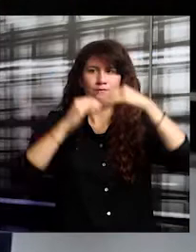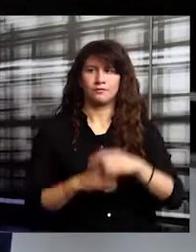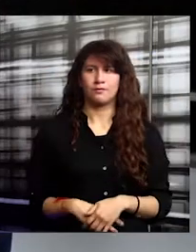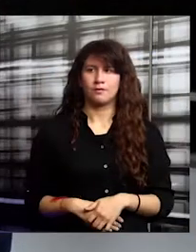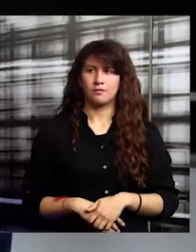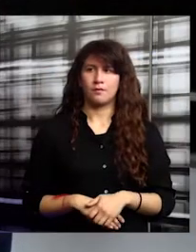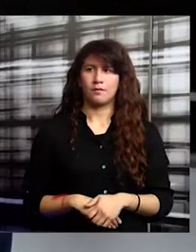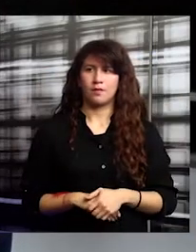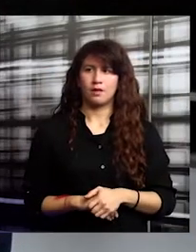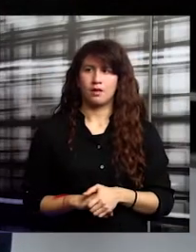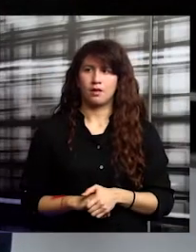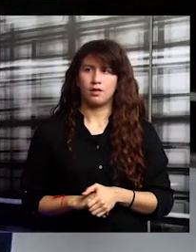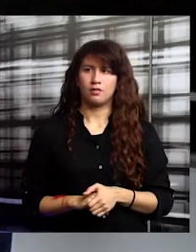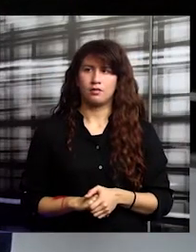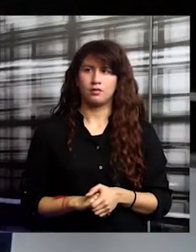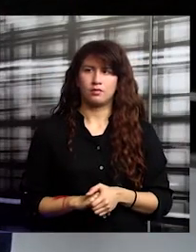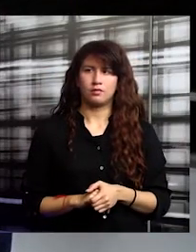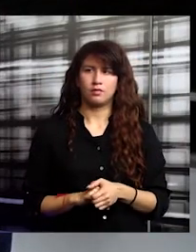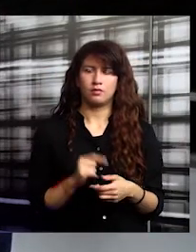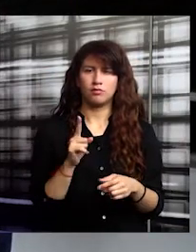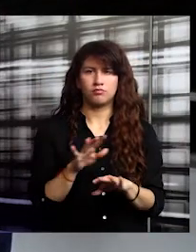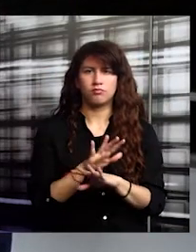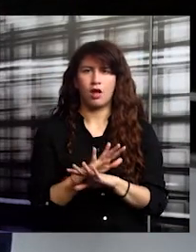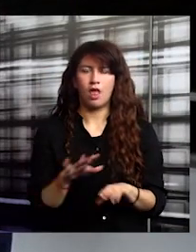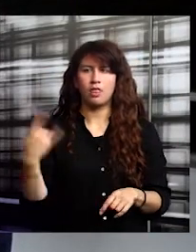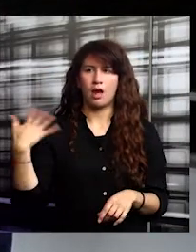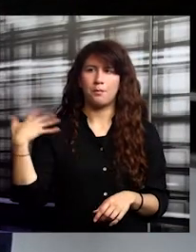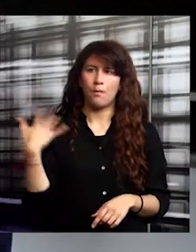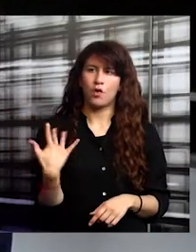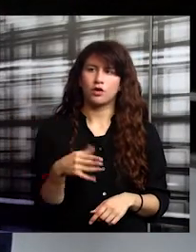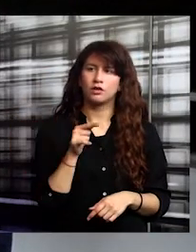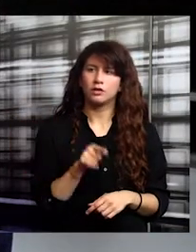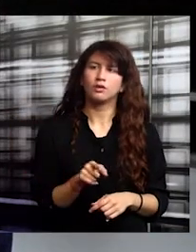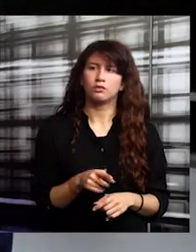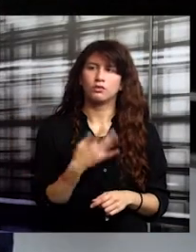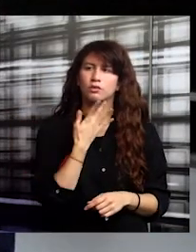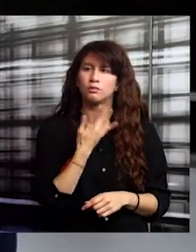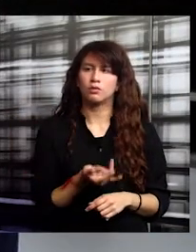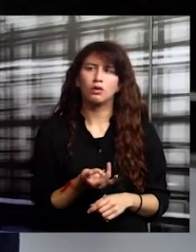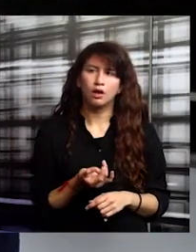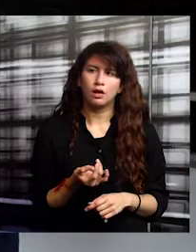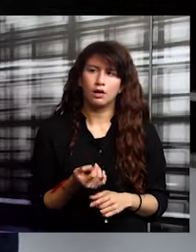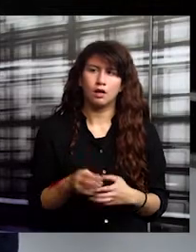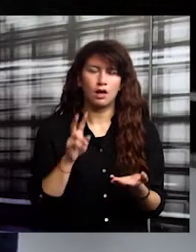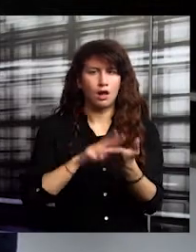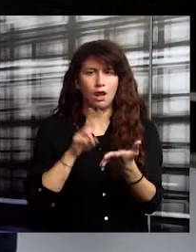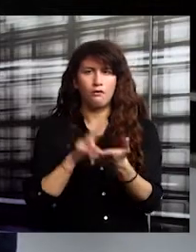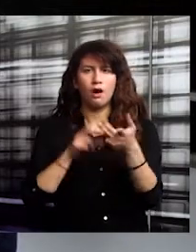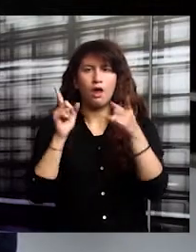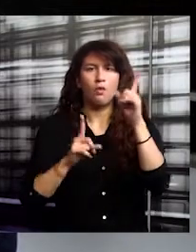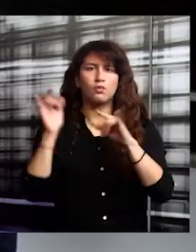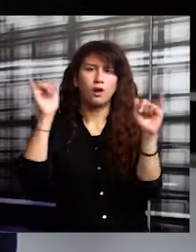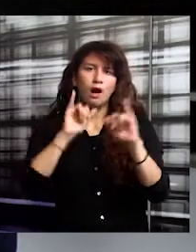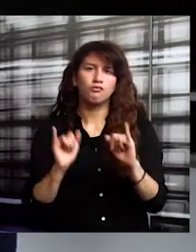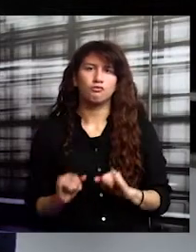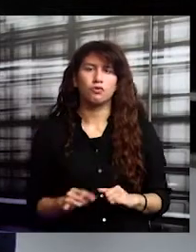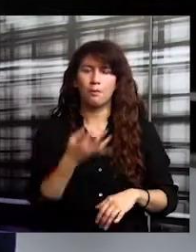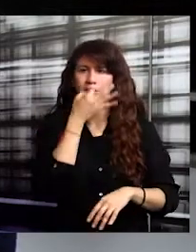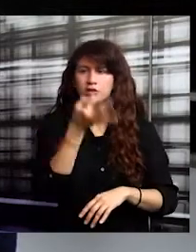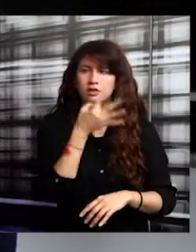porque la verdad, de alguna manera nos está diciendo y está convirtiendo en protagonistas. Pero yo quiero hacer la